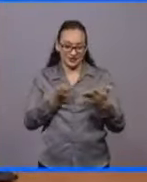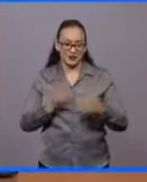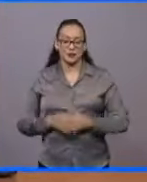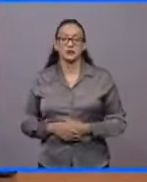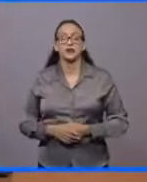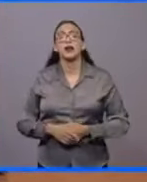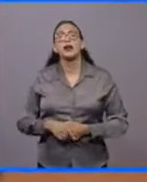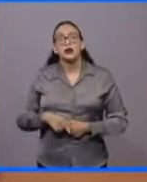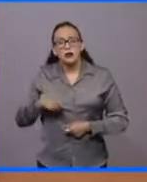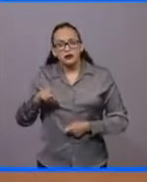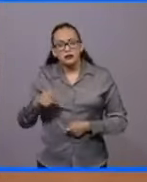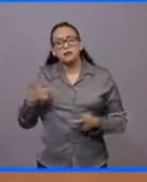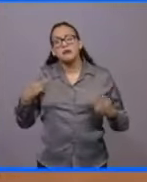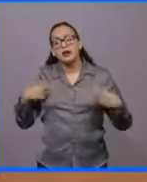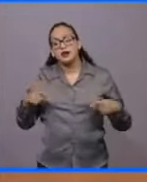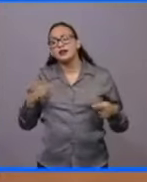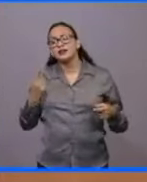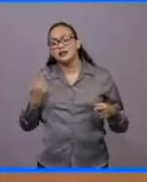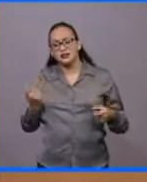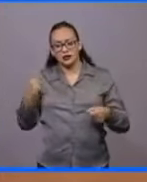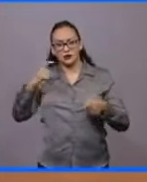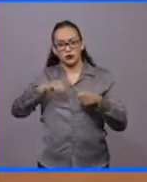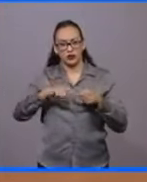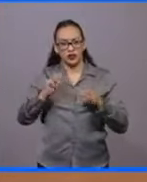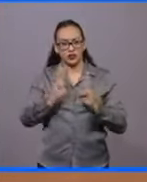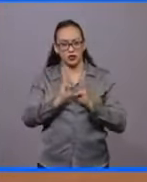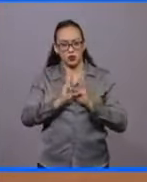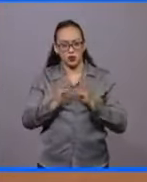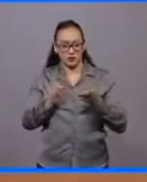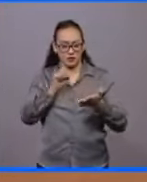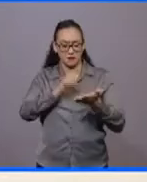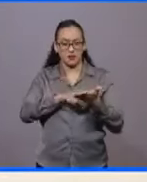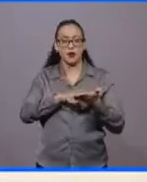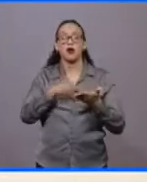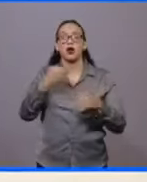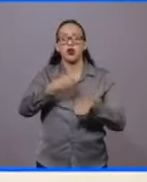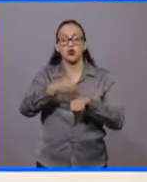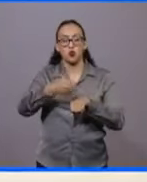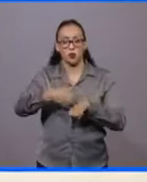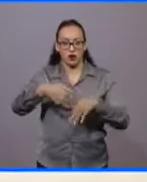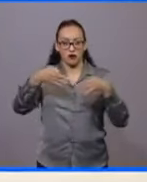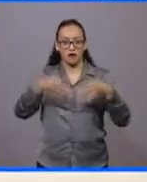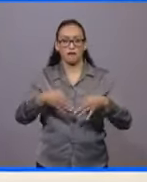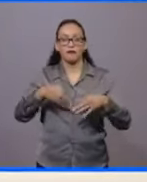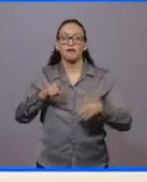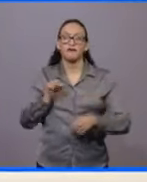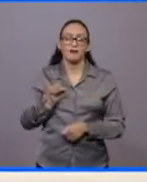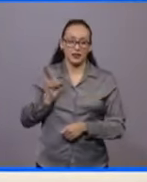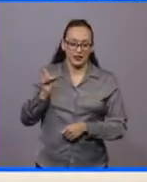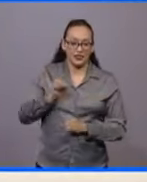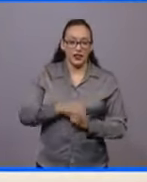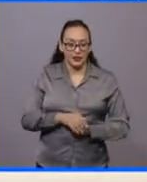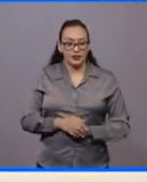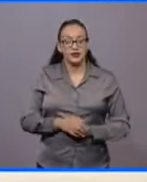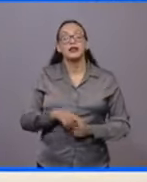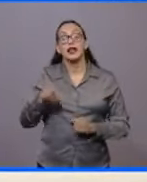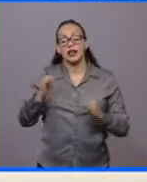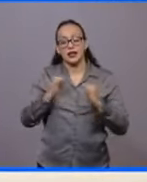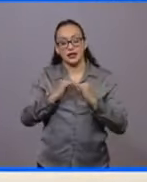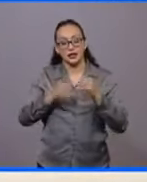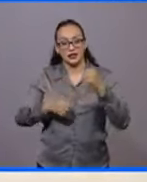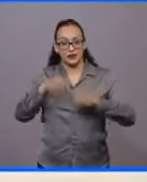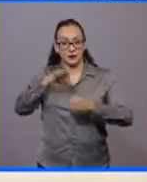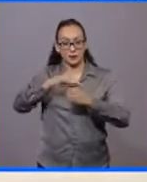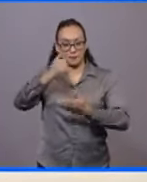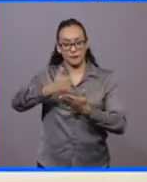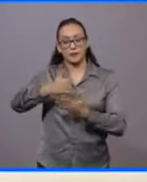hacer uso de esta herramienta, las personas deberán agregar a sus contactos de WhatsApp el número oficial del Centro de Atención Telefónica del Instituto